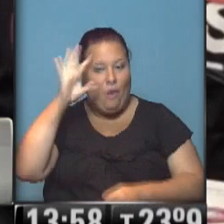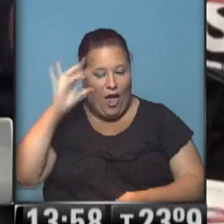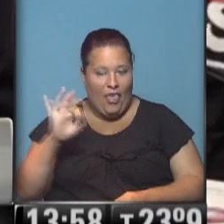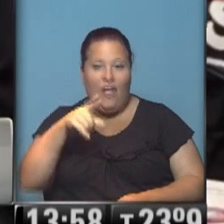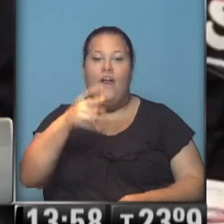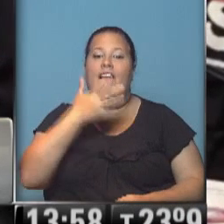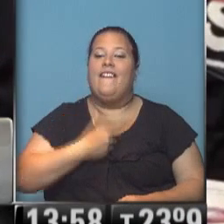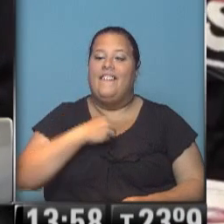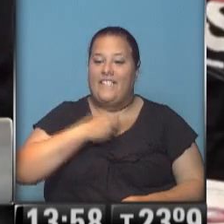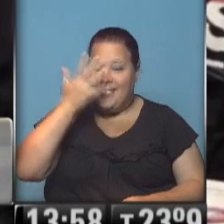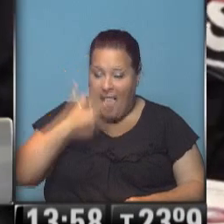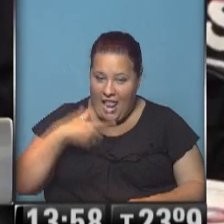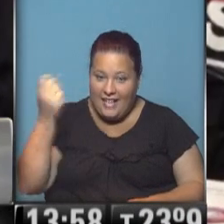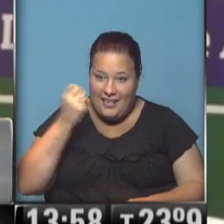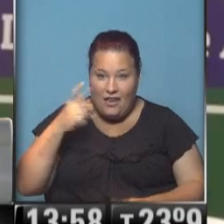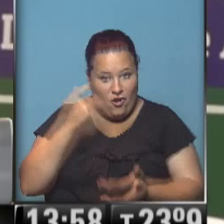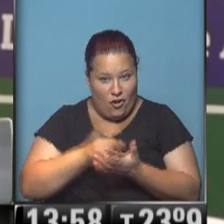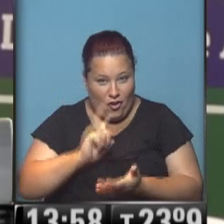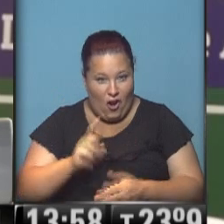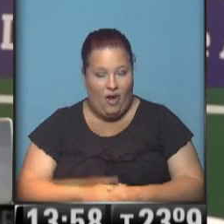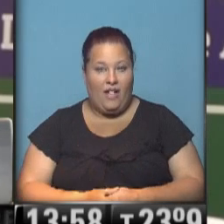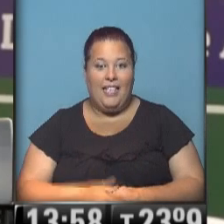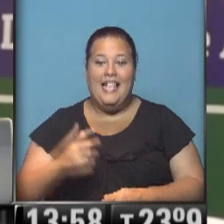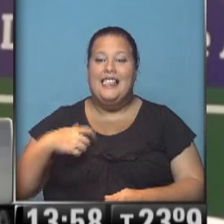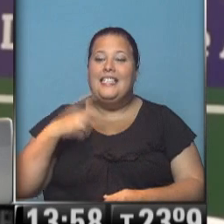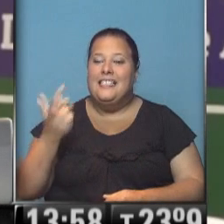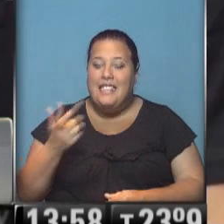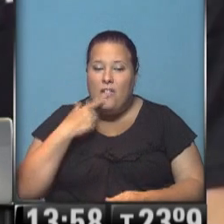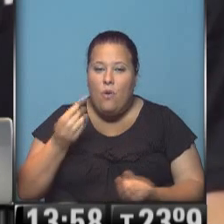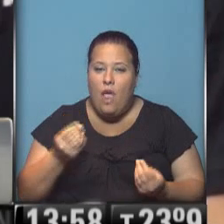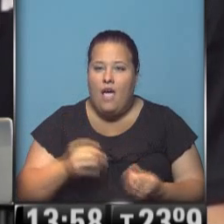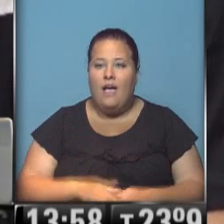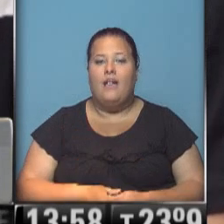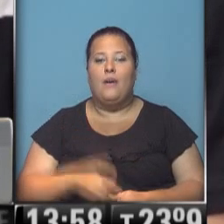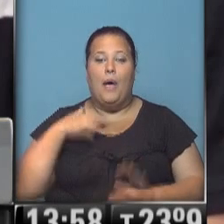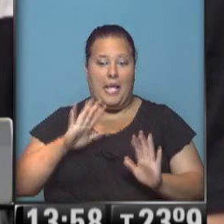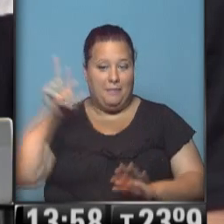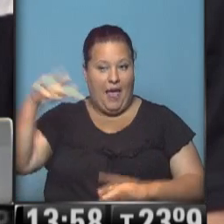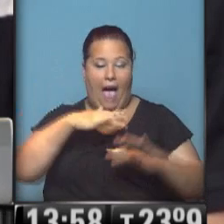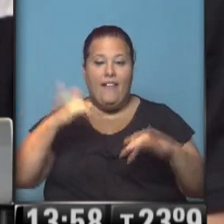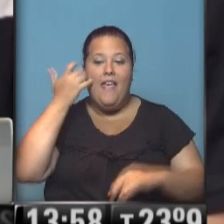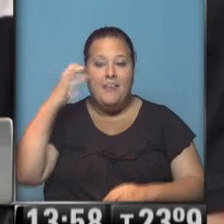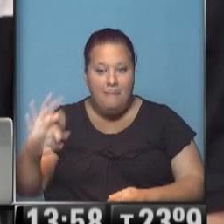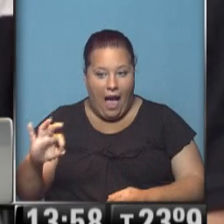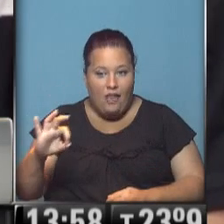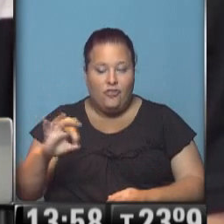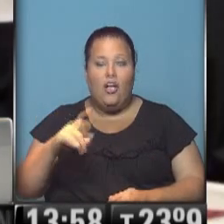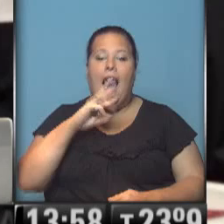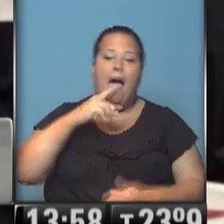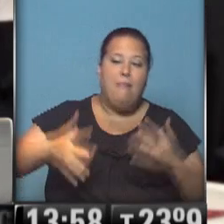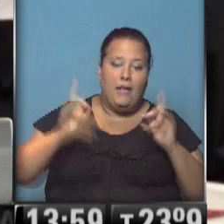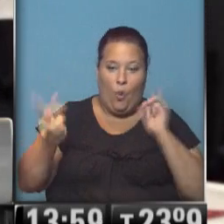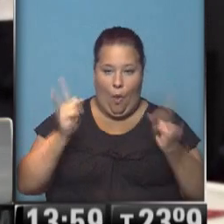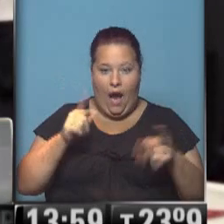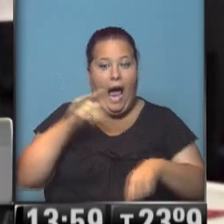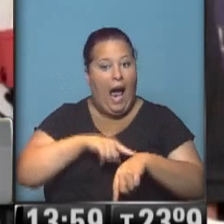sos cuervo, que lo seguís siempre al club, no vas a comprar? ¿Cédula de enrolamiento y eso? Te esperamos ahí en Avenida de Mayo o ahí en Avenida de la Plata.